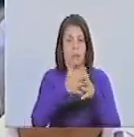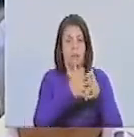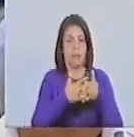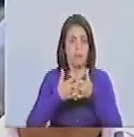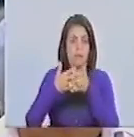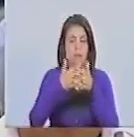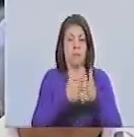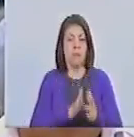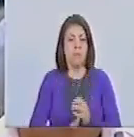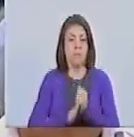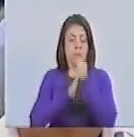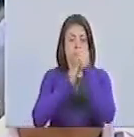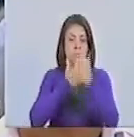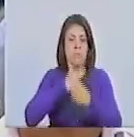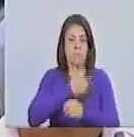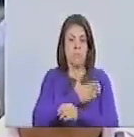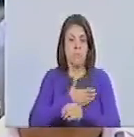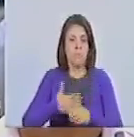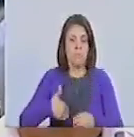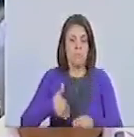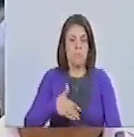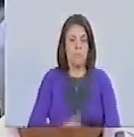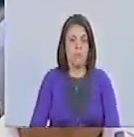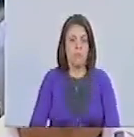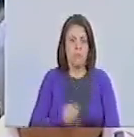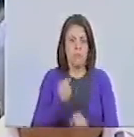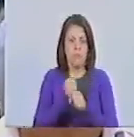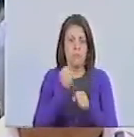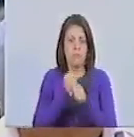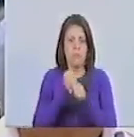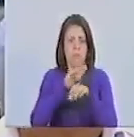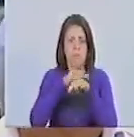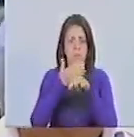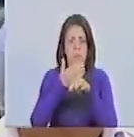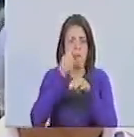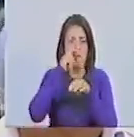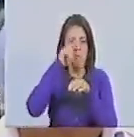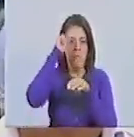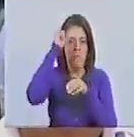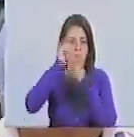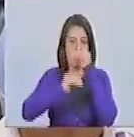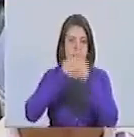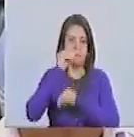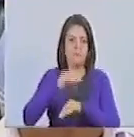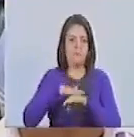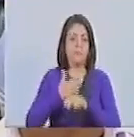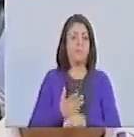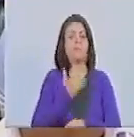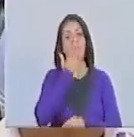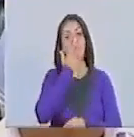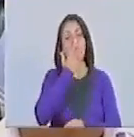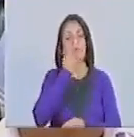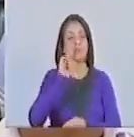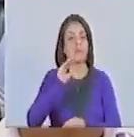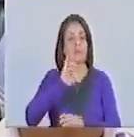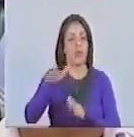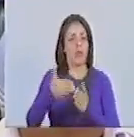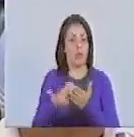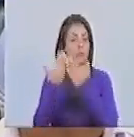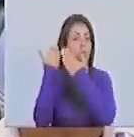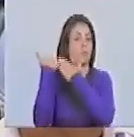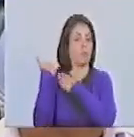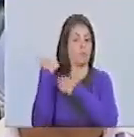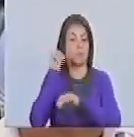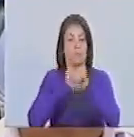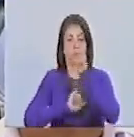Y bajo el liderazgo de nuestro presidente obrero Nicolás Maduro, enfatizando el coraje y la valentía asumida